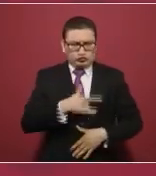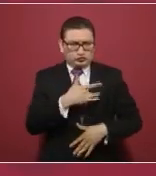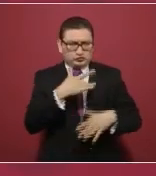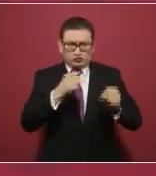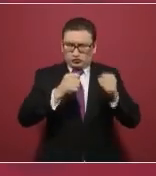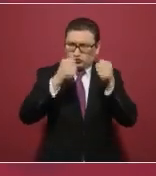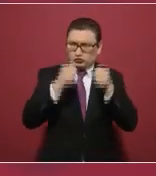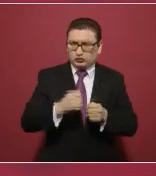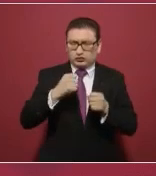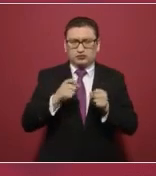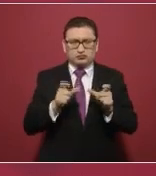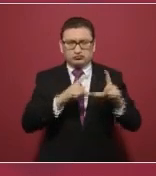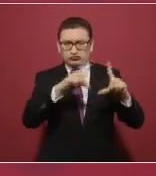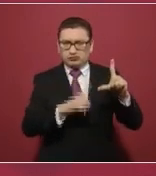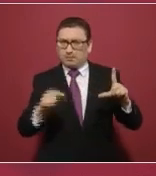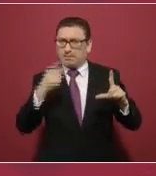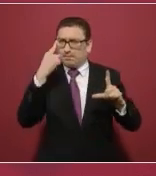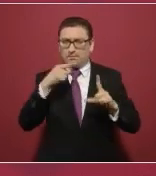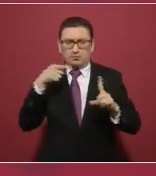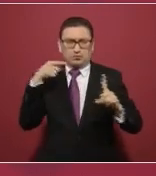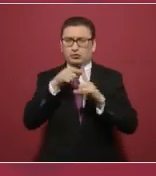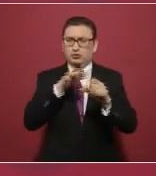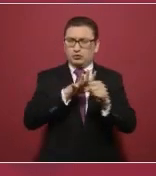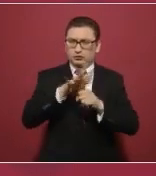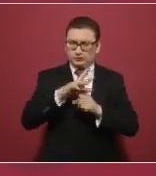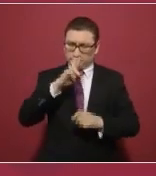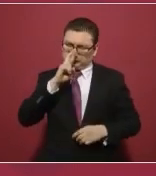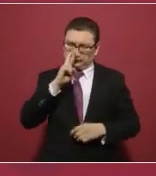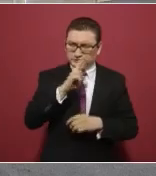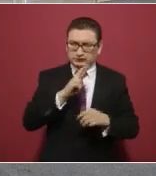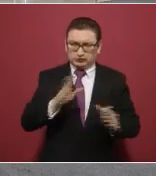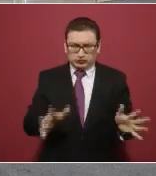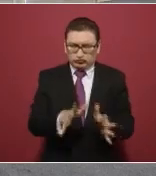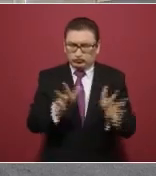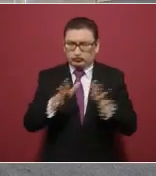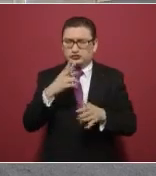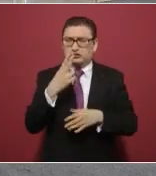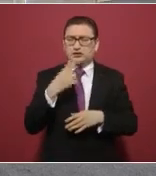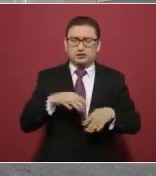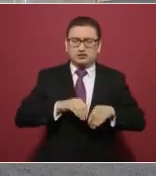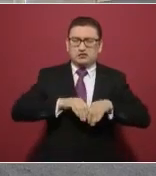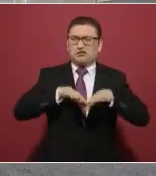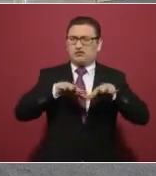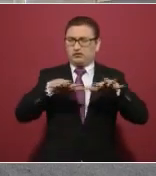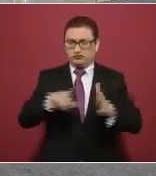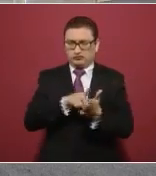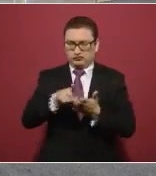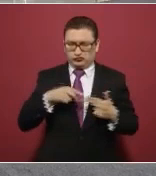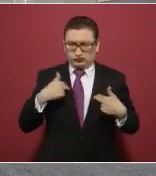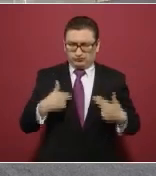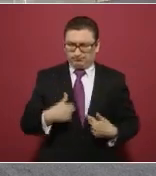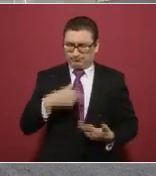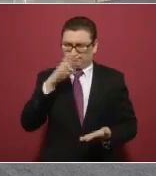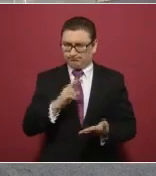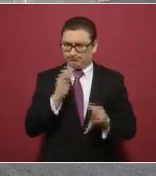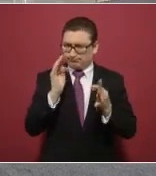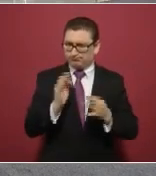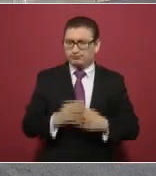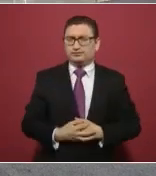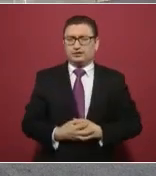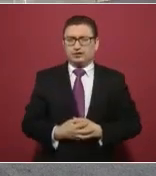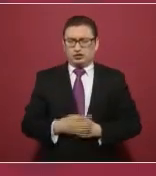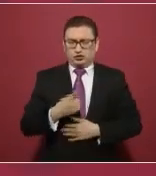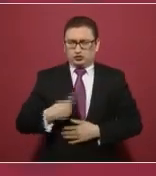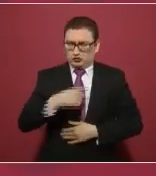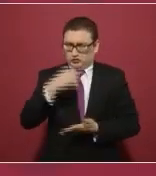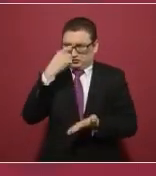seguridad con base en el respeto y la promoción de los derechos humanos. No creemos